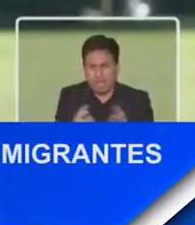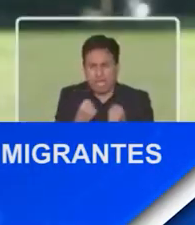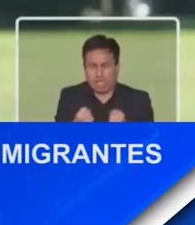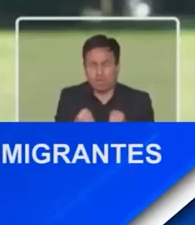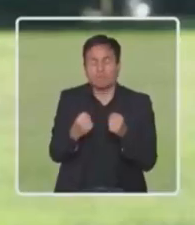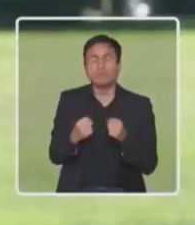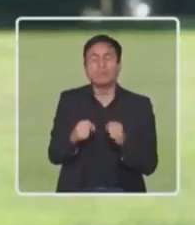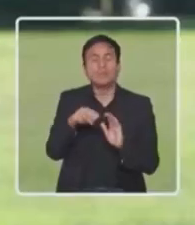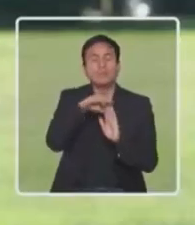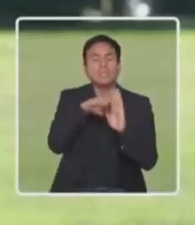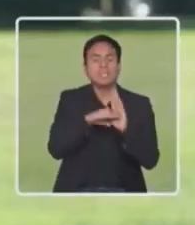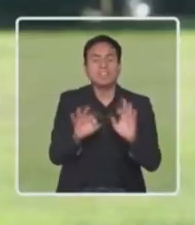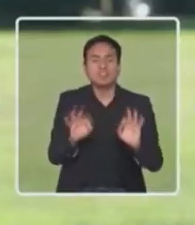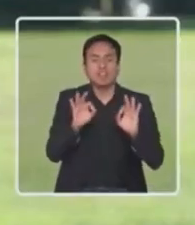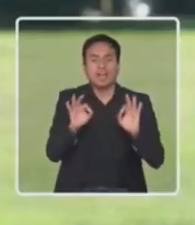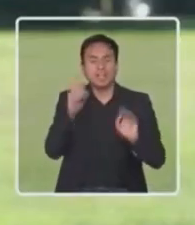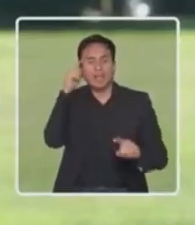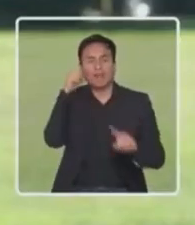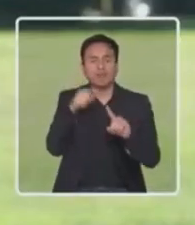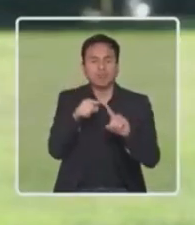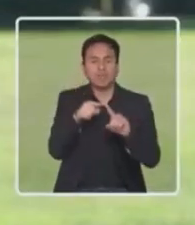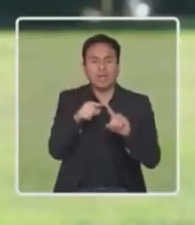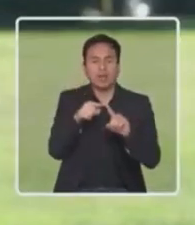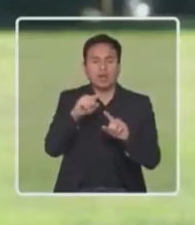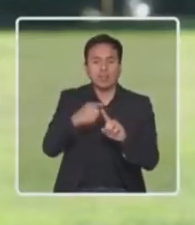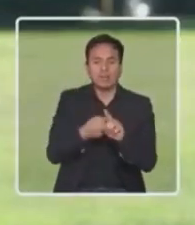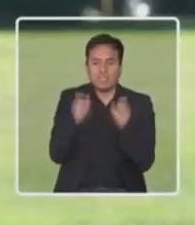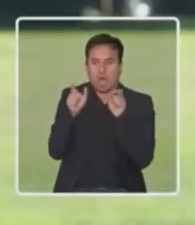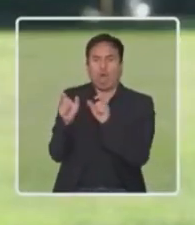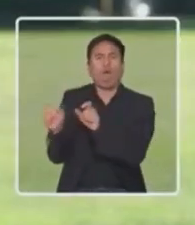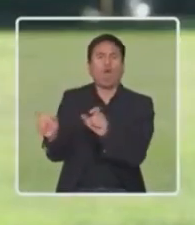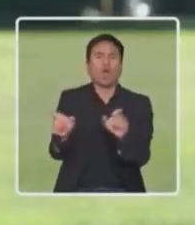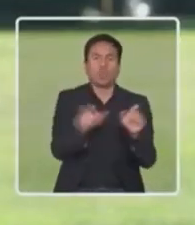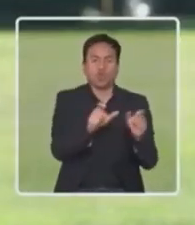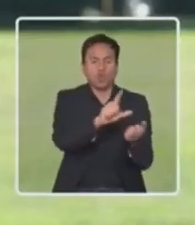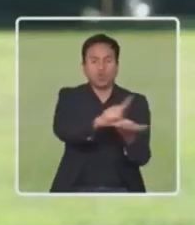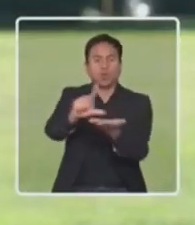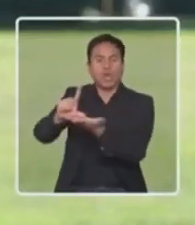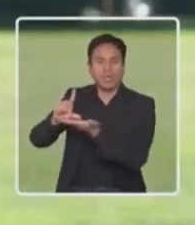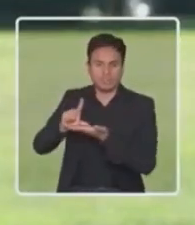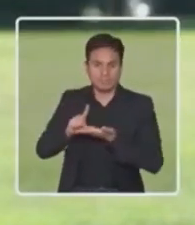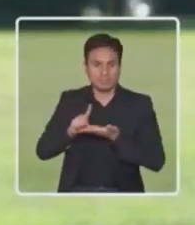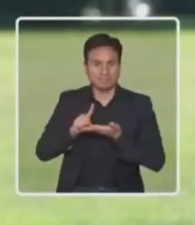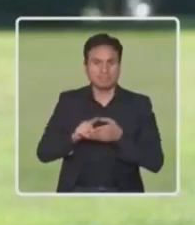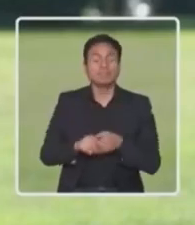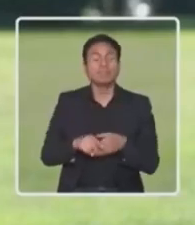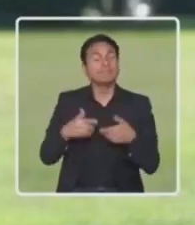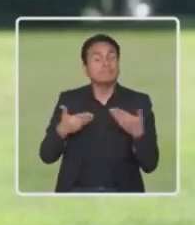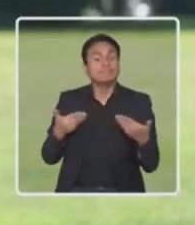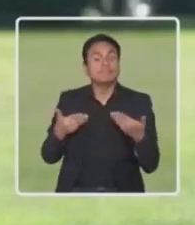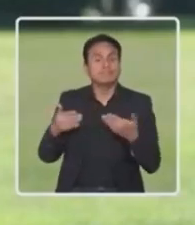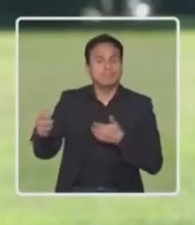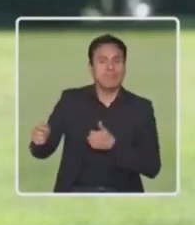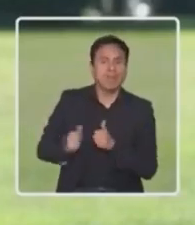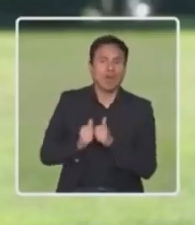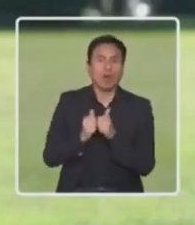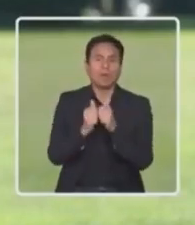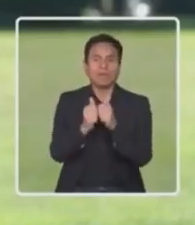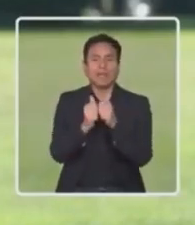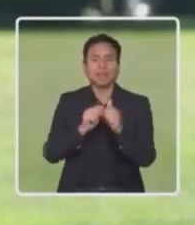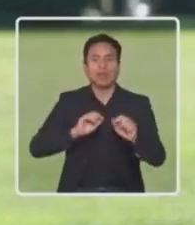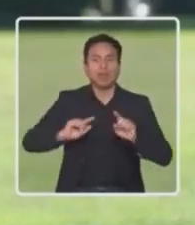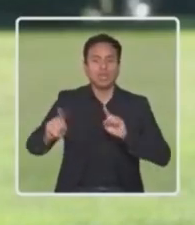en su gran mayoría provenientes de Venezuela. Para Noticias 12, Luisa Centeno.